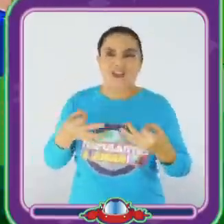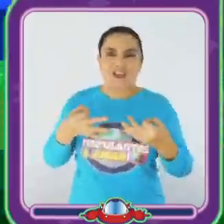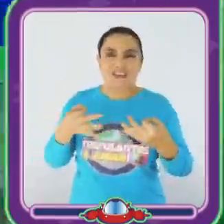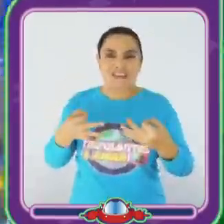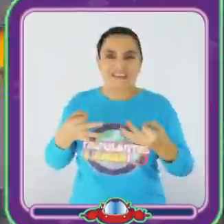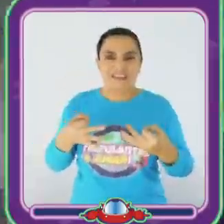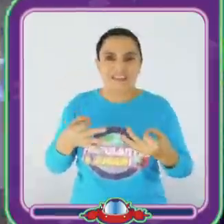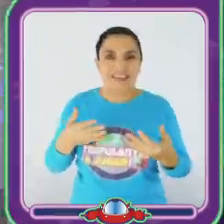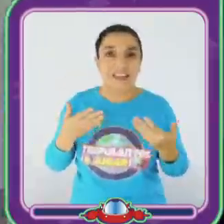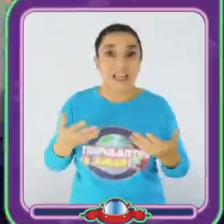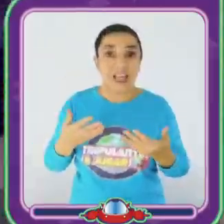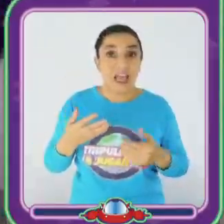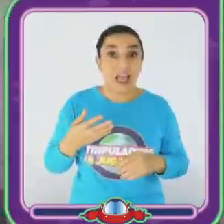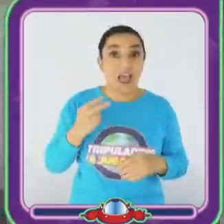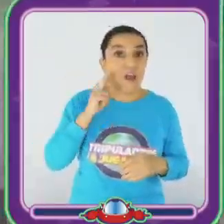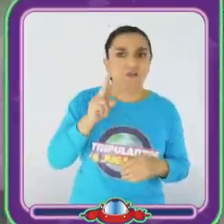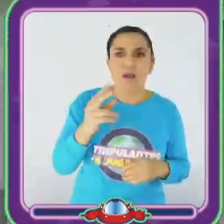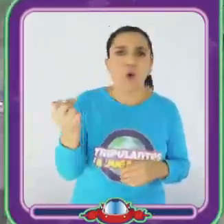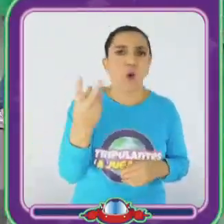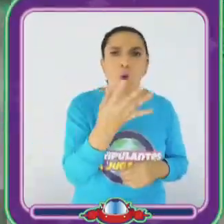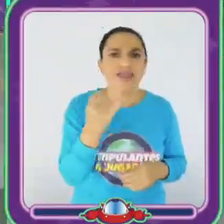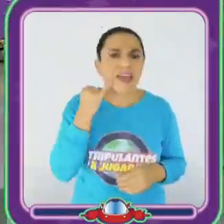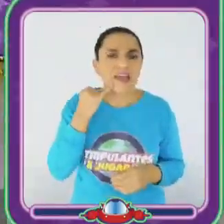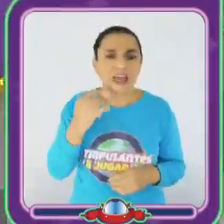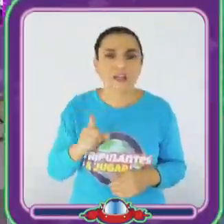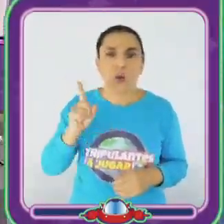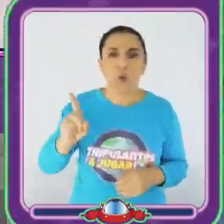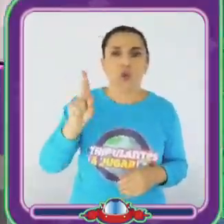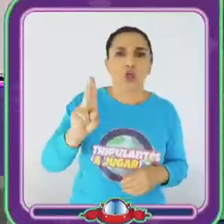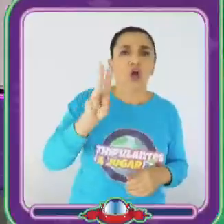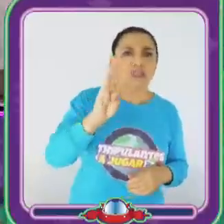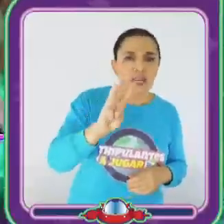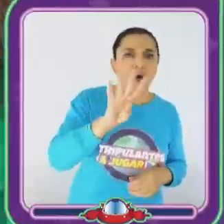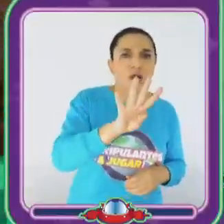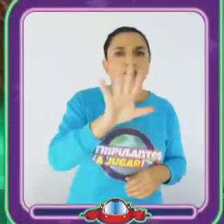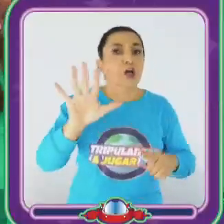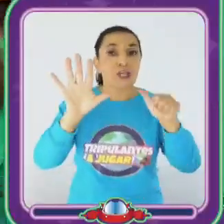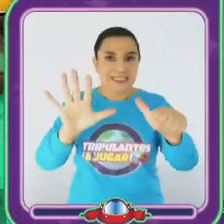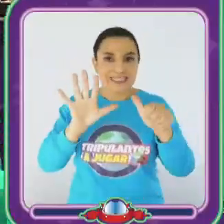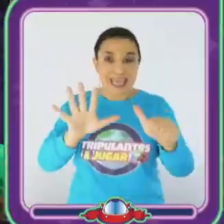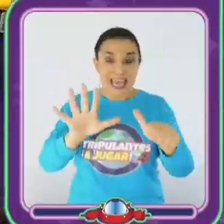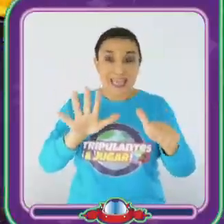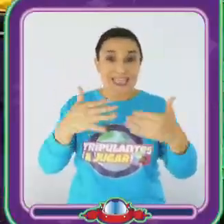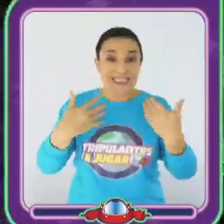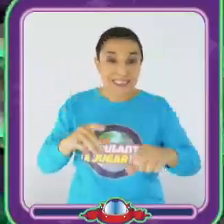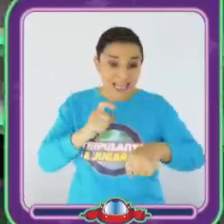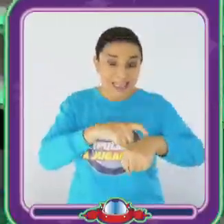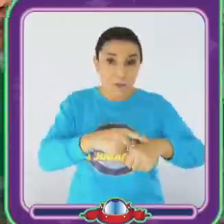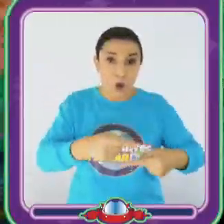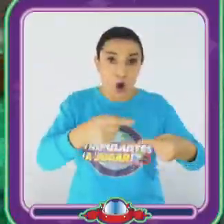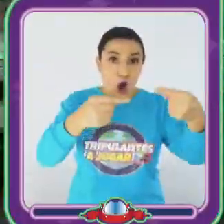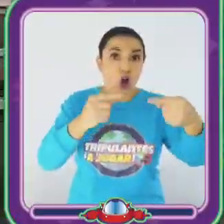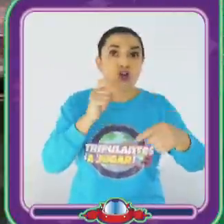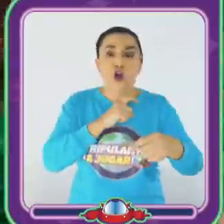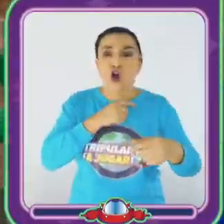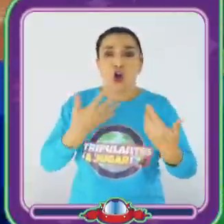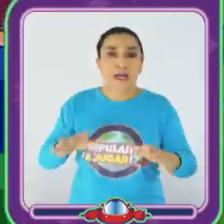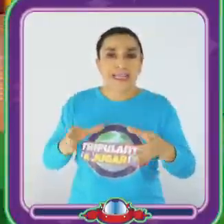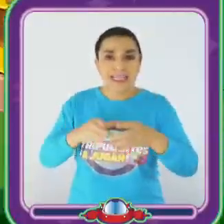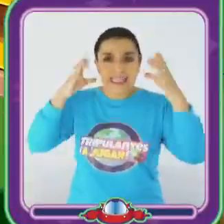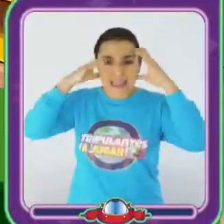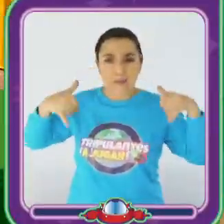Perfecto. Y vemos. ¿Llevamos cuántas llevamos, Ignacio? 1, 2, 3, 4, 5, 6. Y vamos llegando al color rojo,